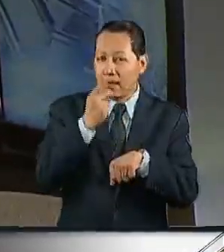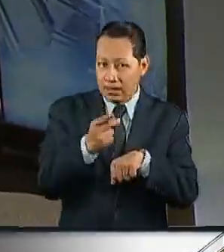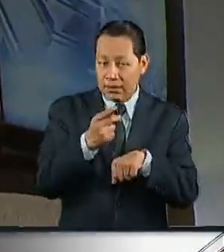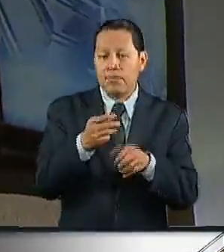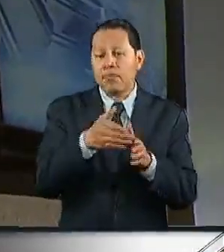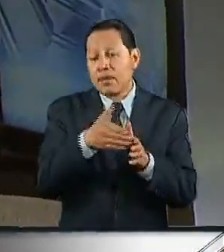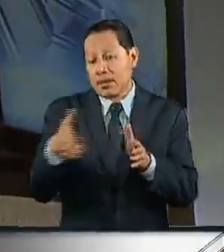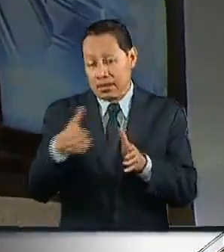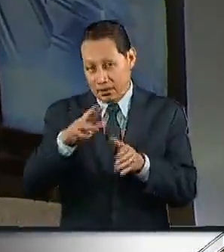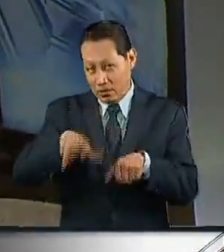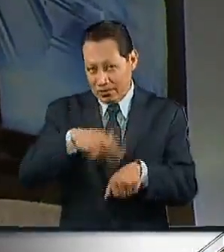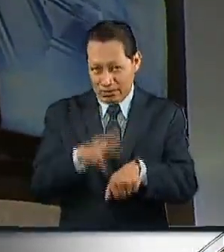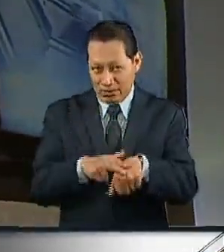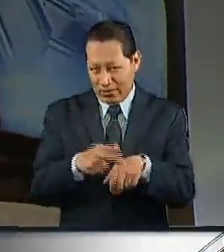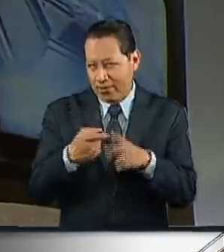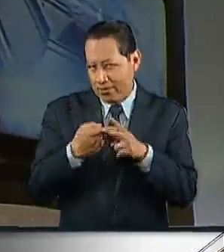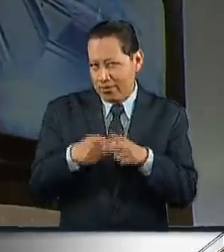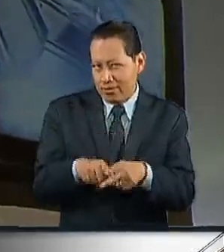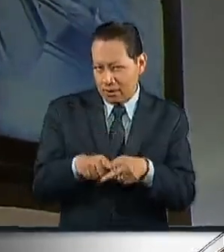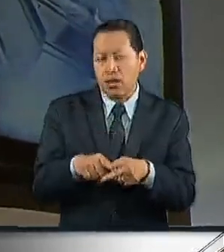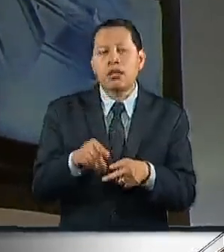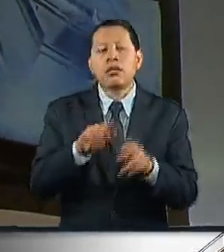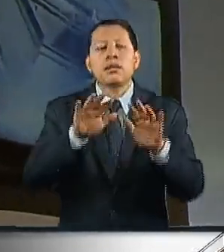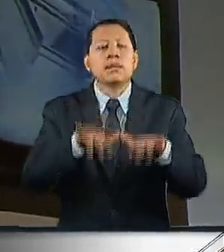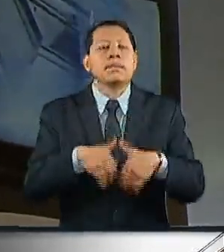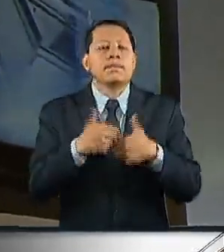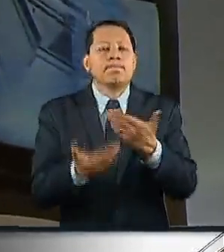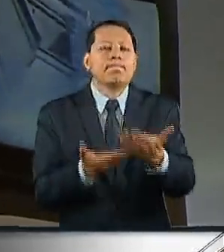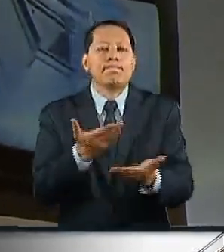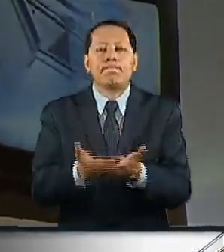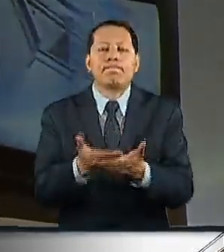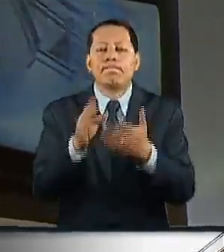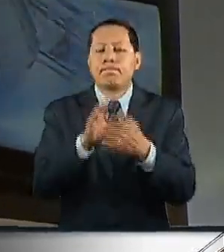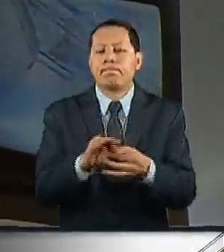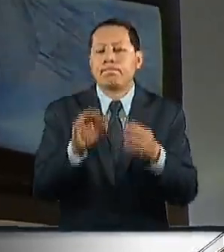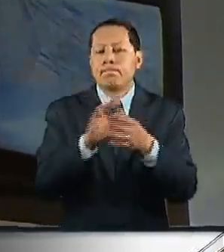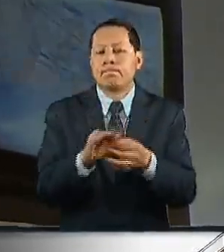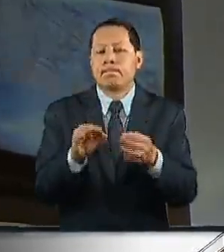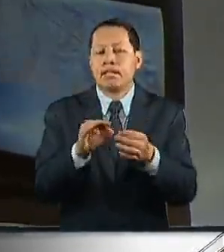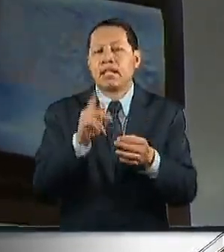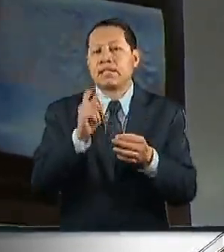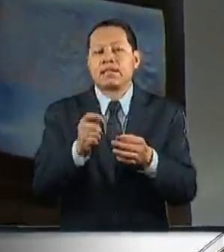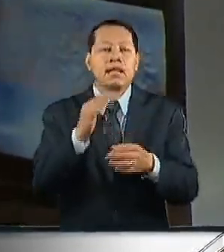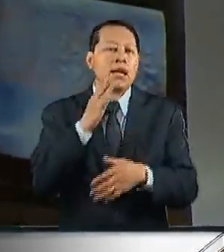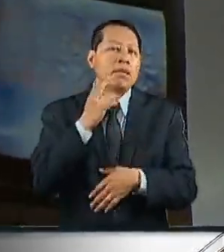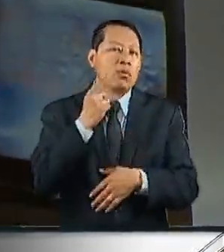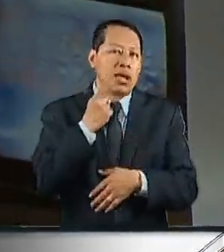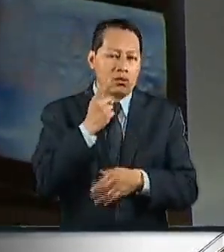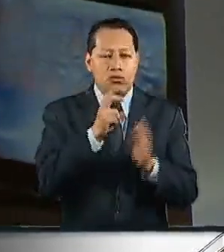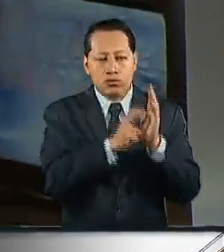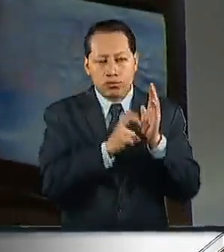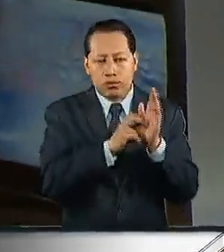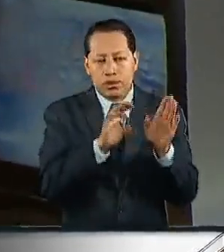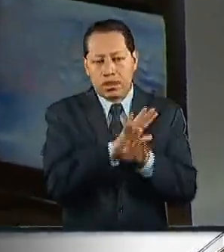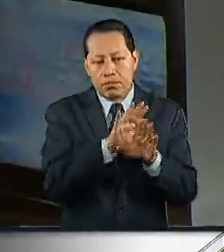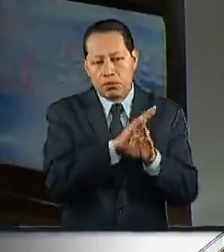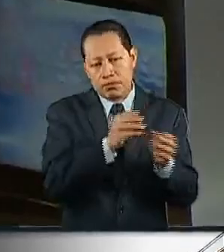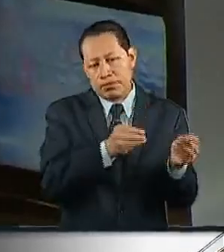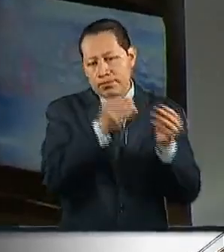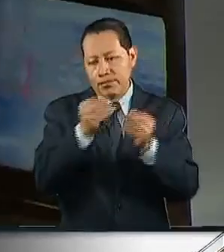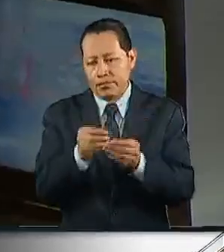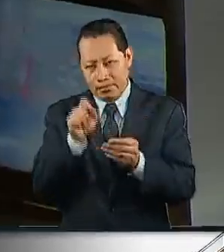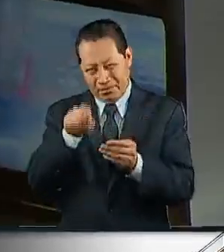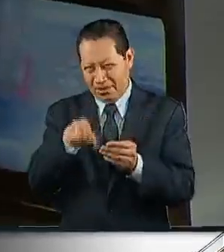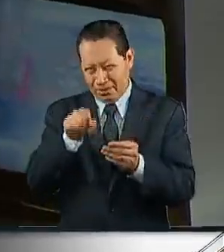ordinario se va a someter al pleno el rumbo que deberá tomar la discusión de lo devuelto por la cámara de diputados relativo al mismo